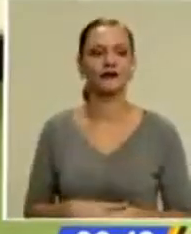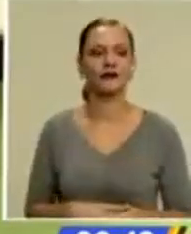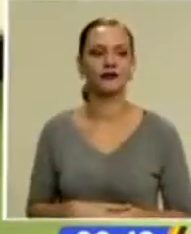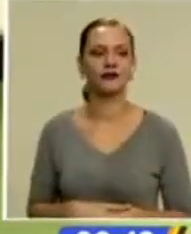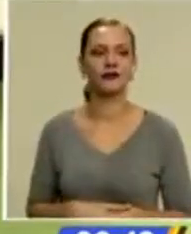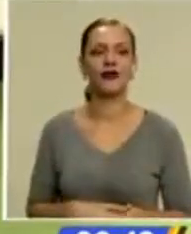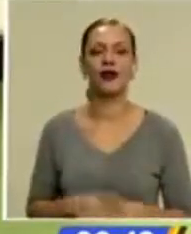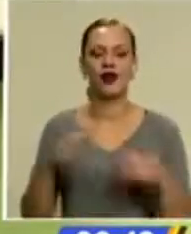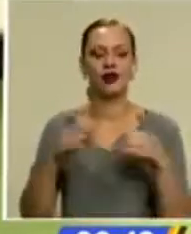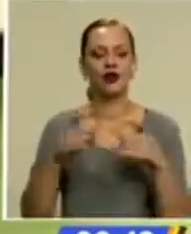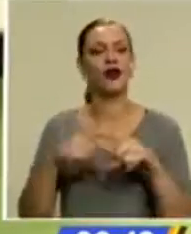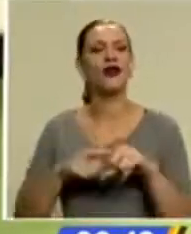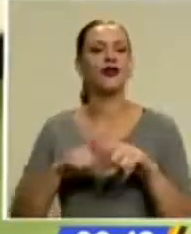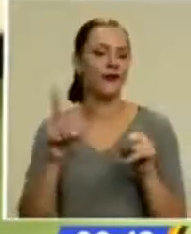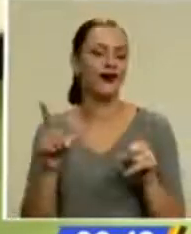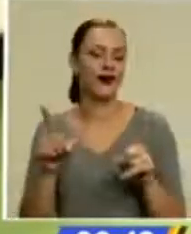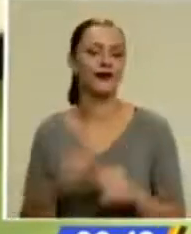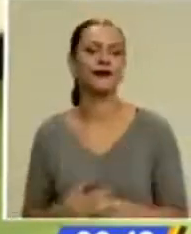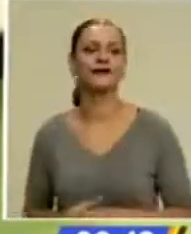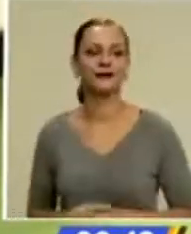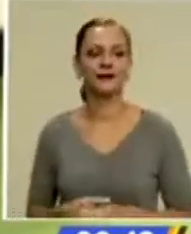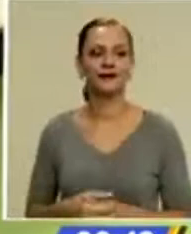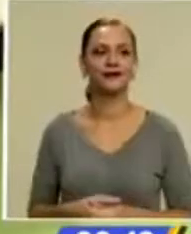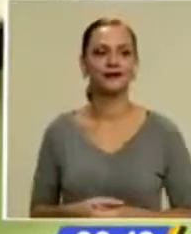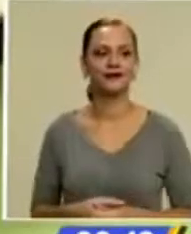Como es una tortilla diferente. Ajá.